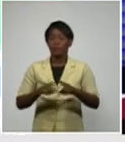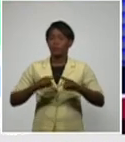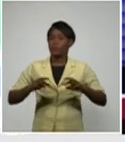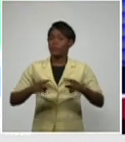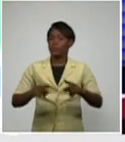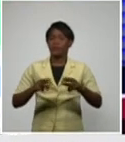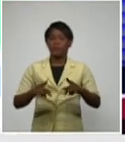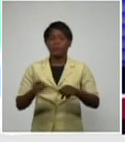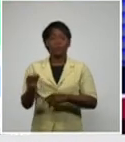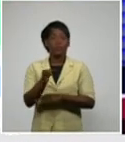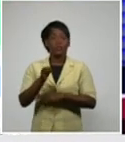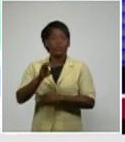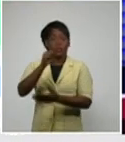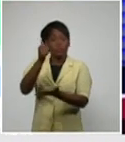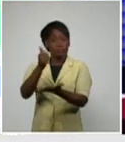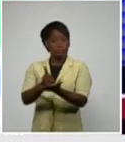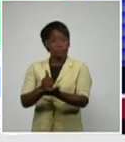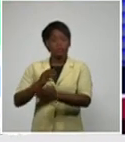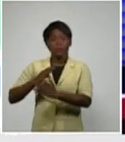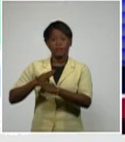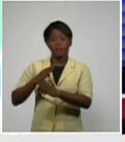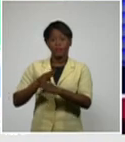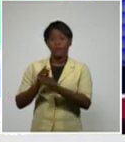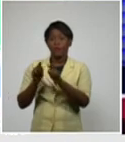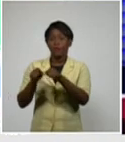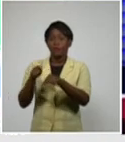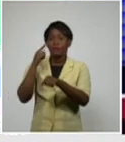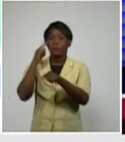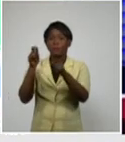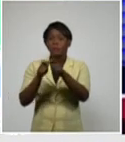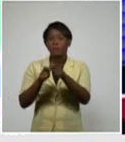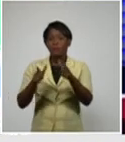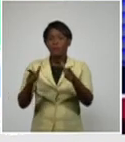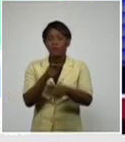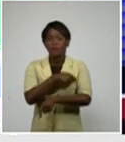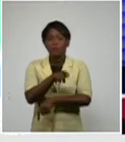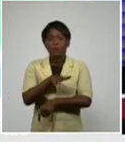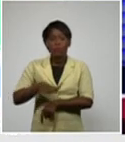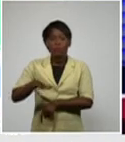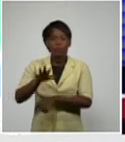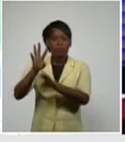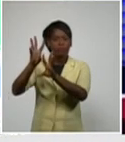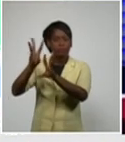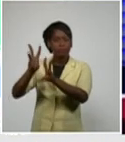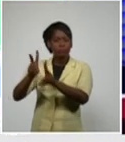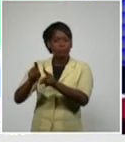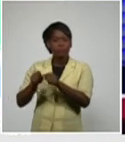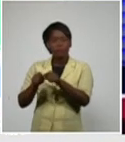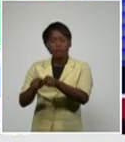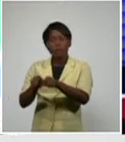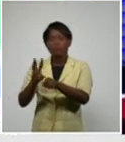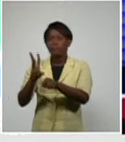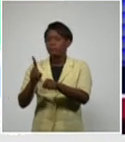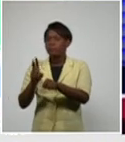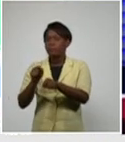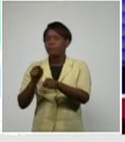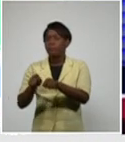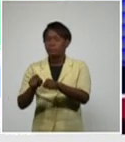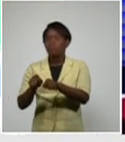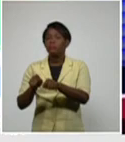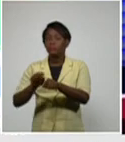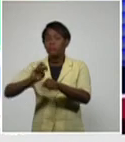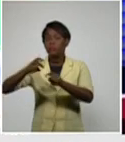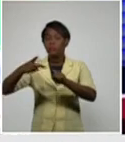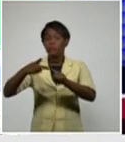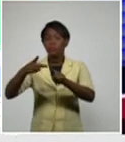de Santiago de Cuba con la mayor tasa de incidencia de esta provincia, seguido de Palma